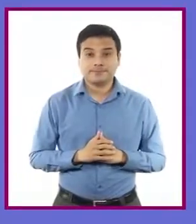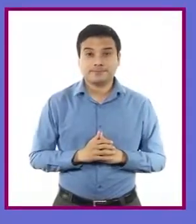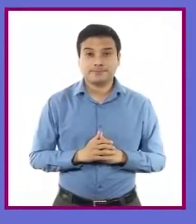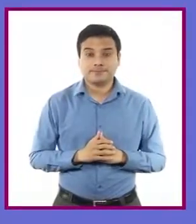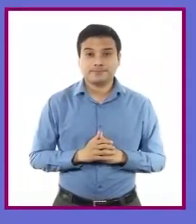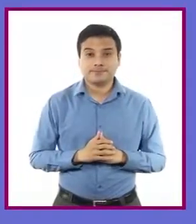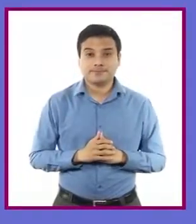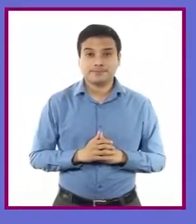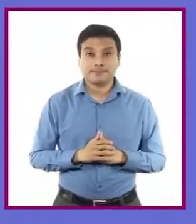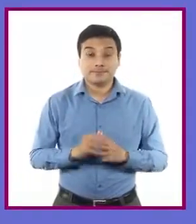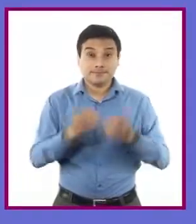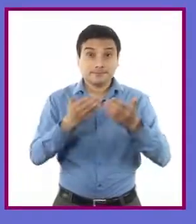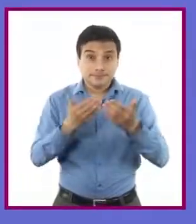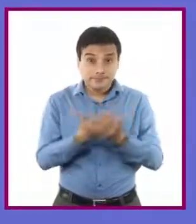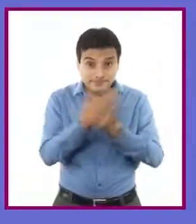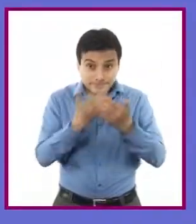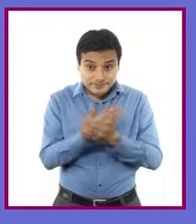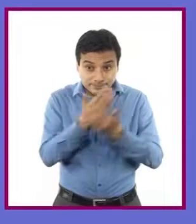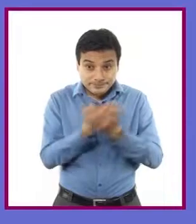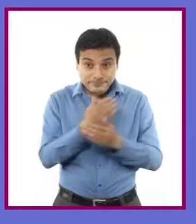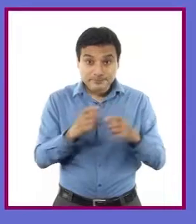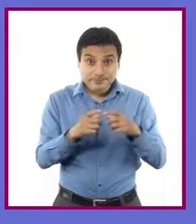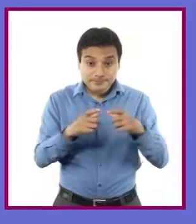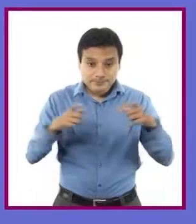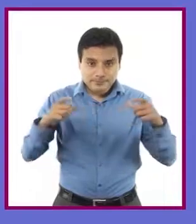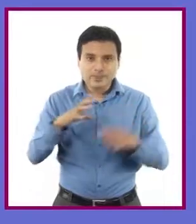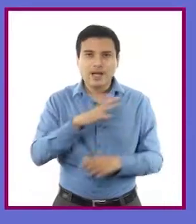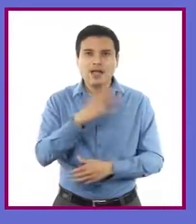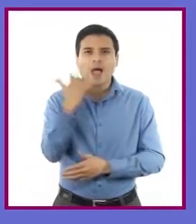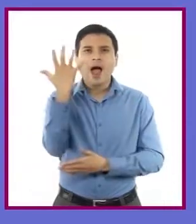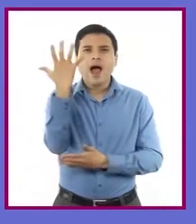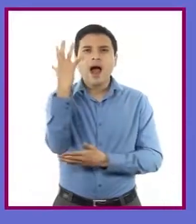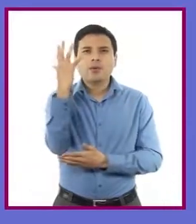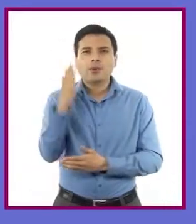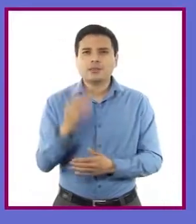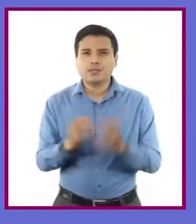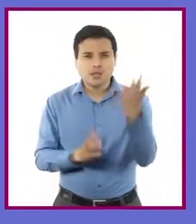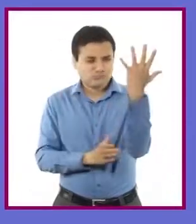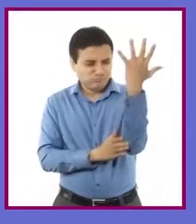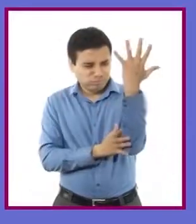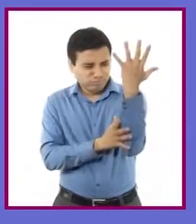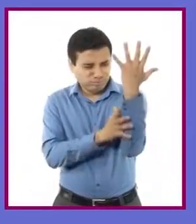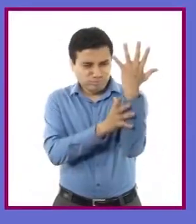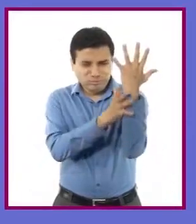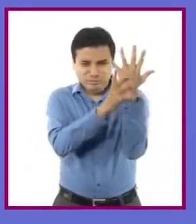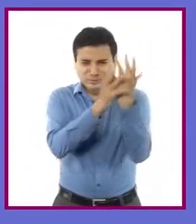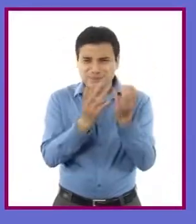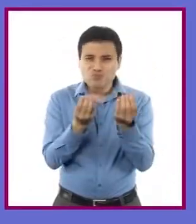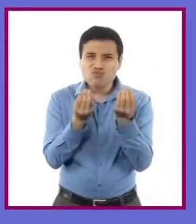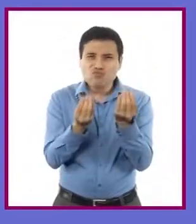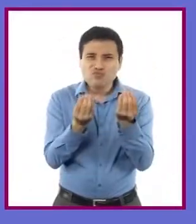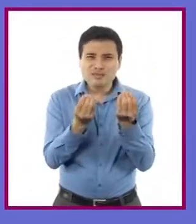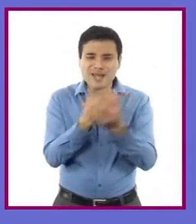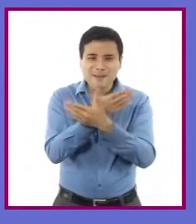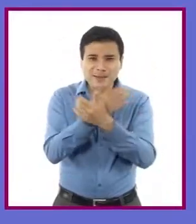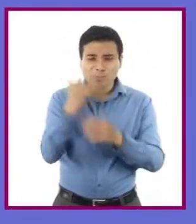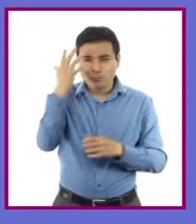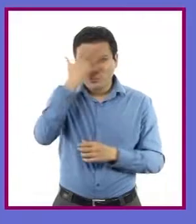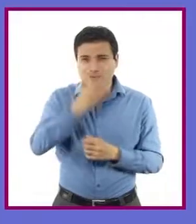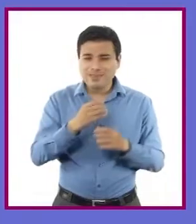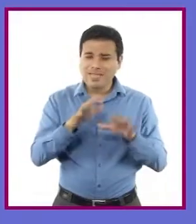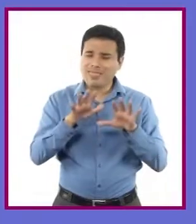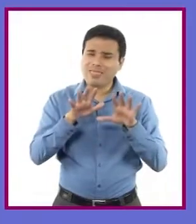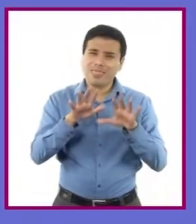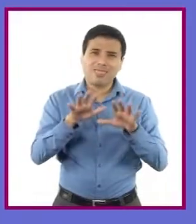Durante la etapa de reproducción, se pueden observar árboles llenos de mariposas, dándoles un colorido único, además de ser un grandioso espectáculo